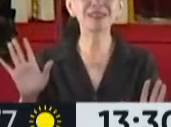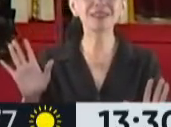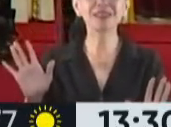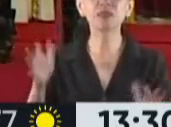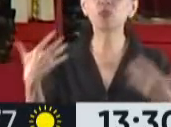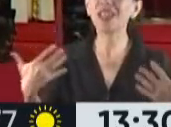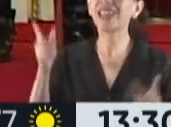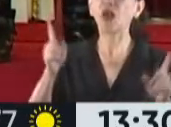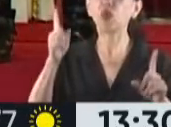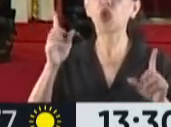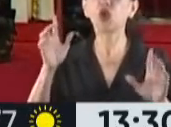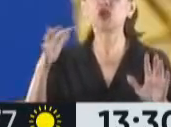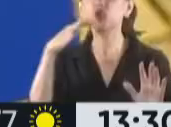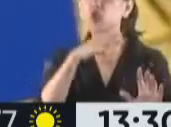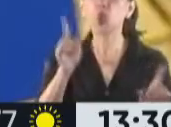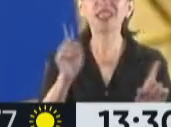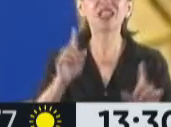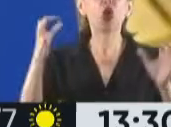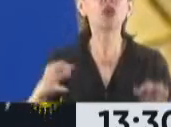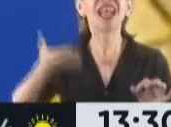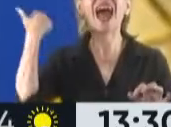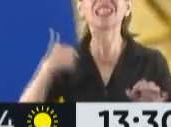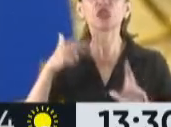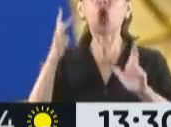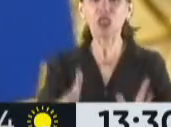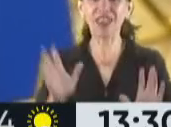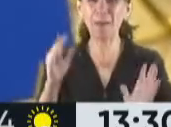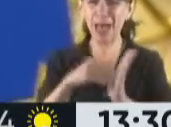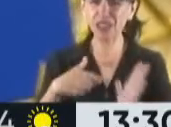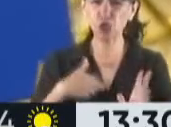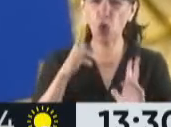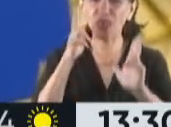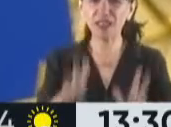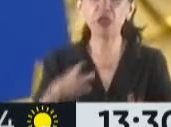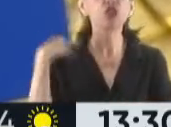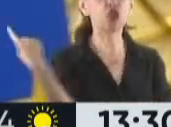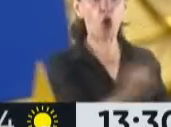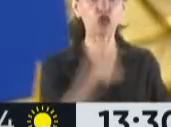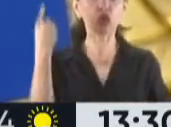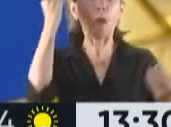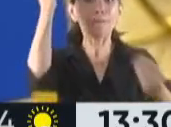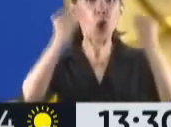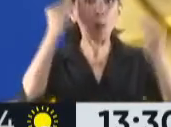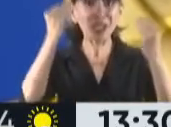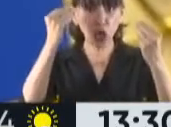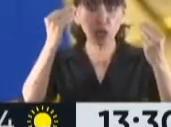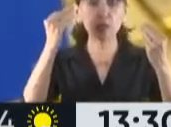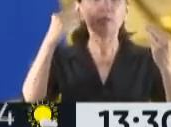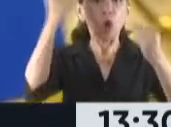entendió de otro modo lo que dije. Nosotros tenemos una preocupación que data del